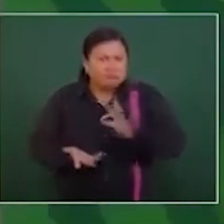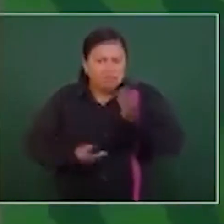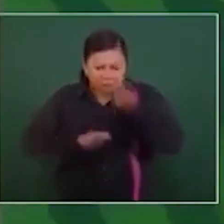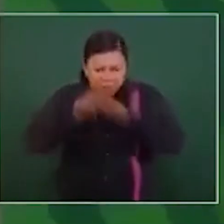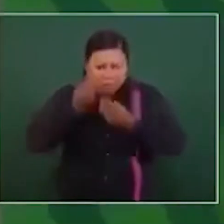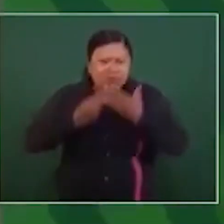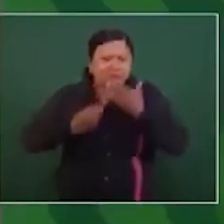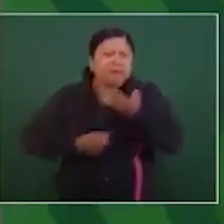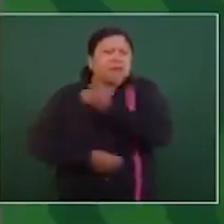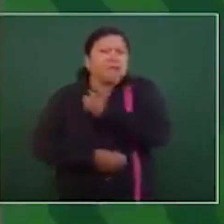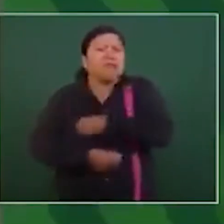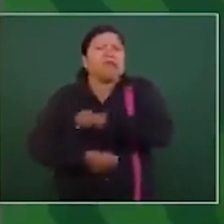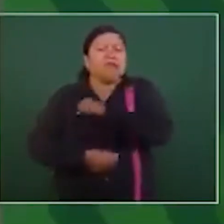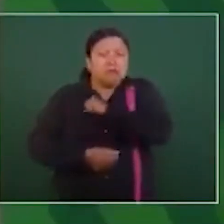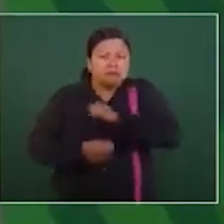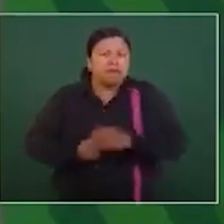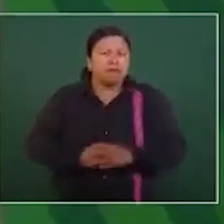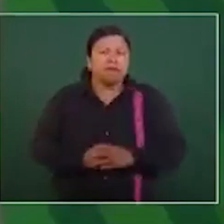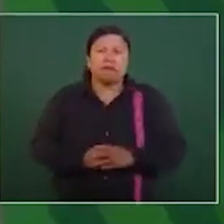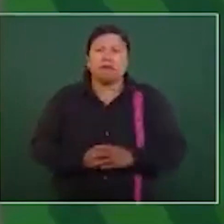más tranquila, no